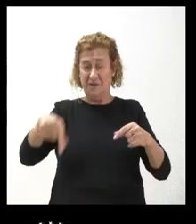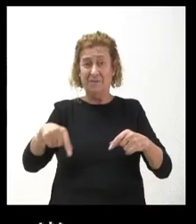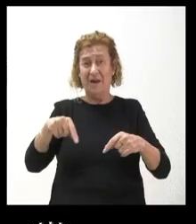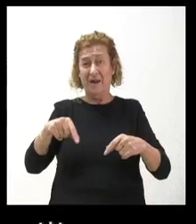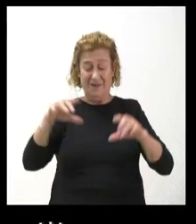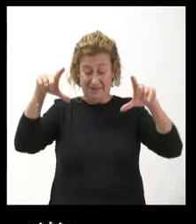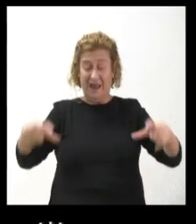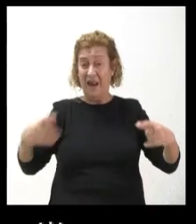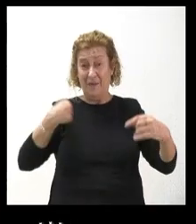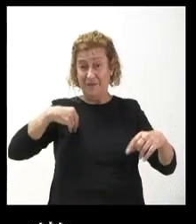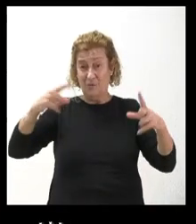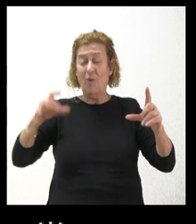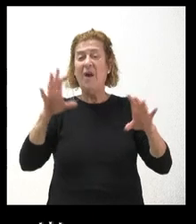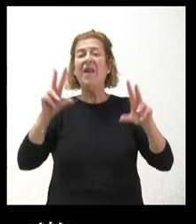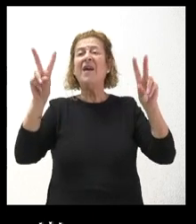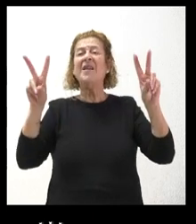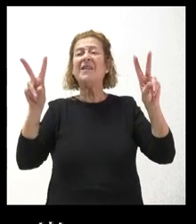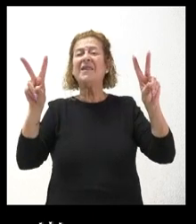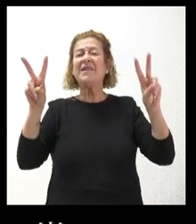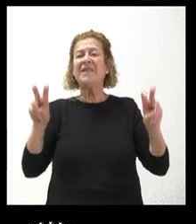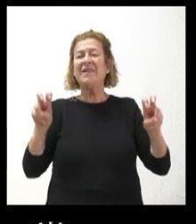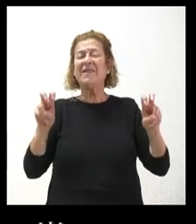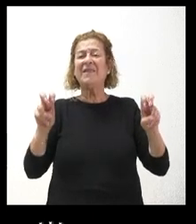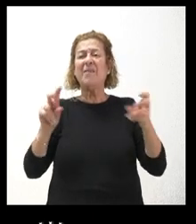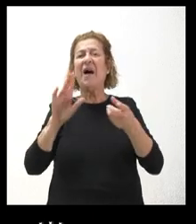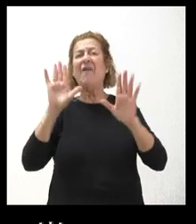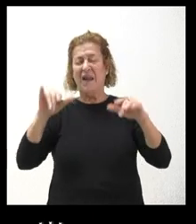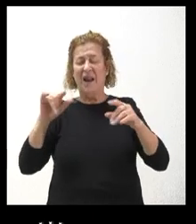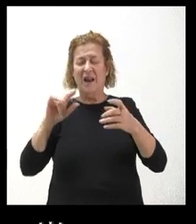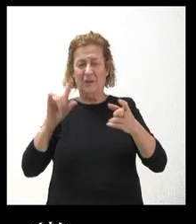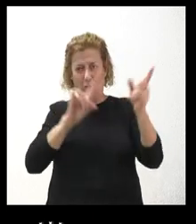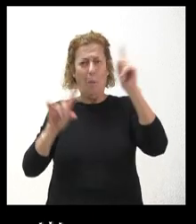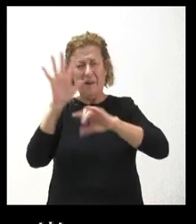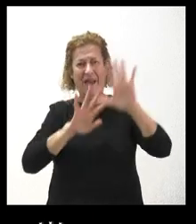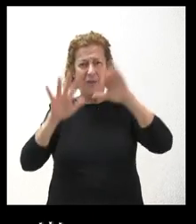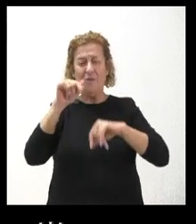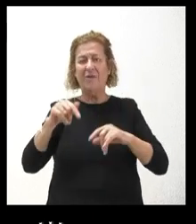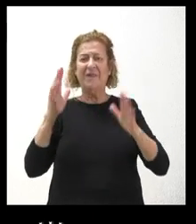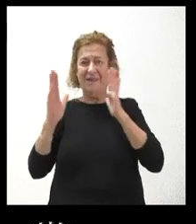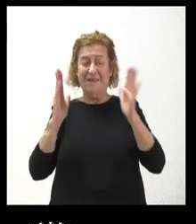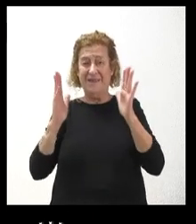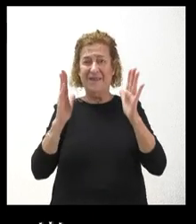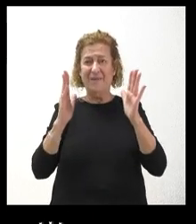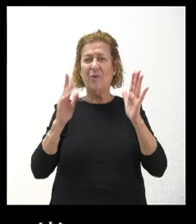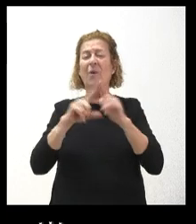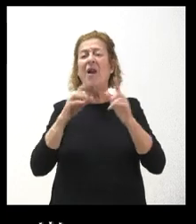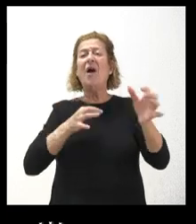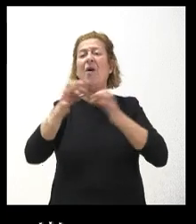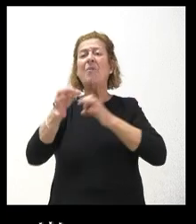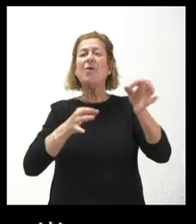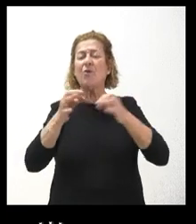sala de prensa con con un tema que se tornó en espinoso en este tiempo me refiero al protocolo